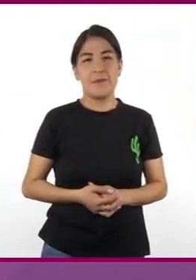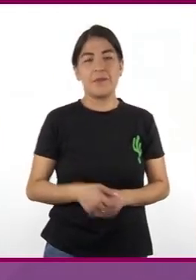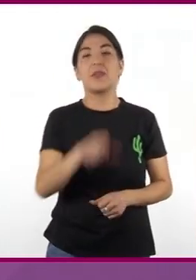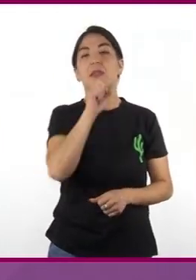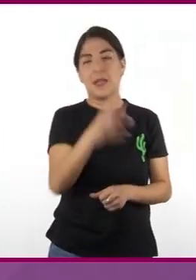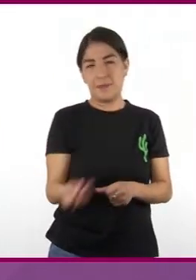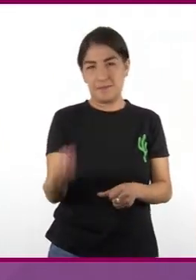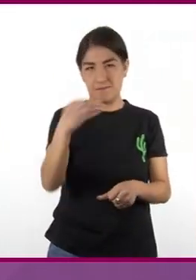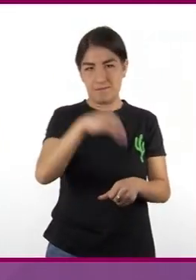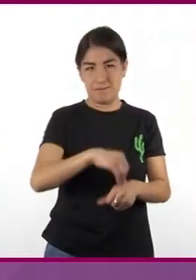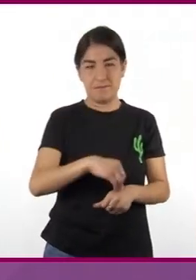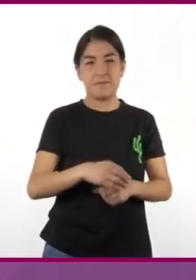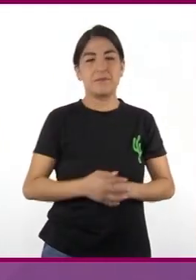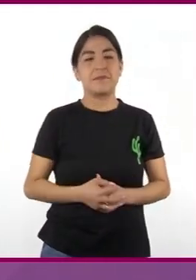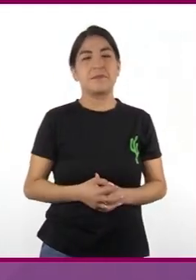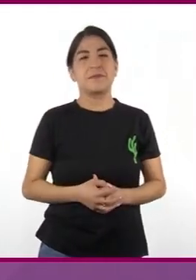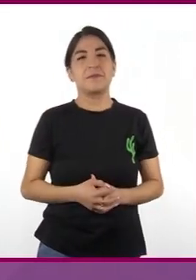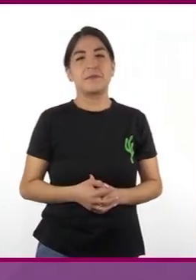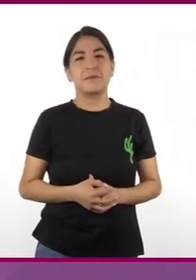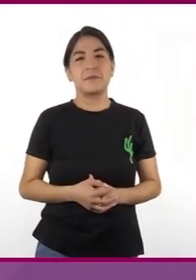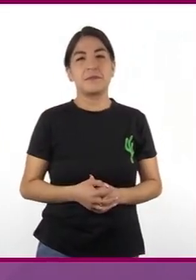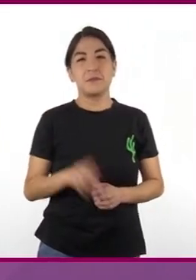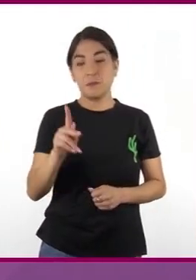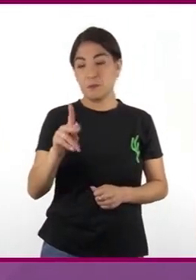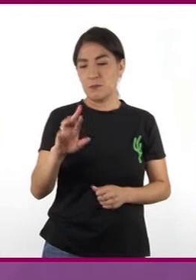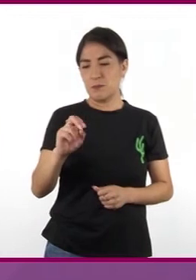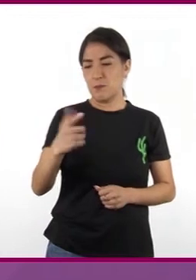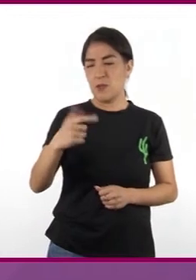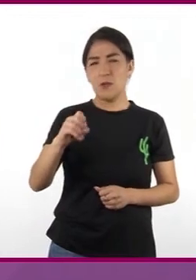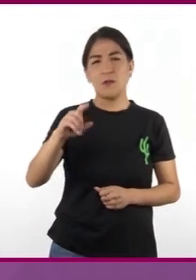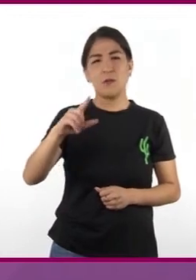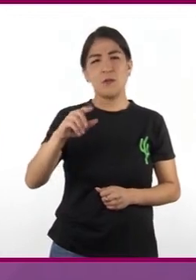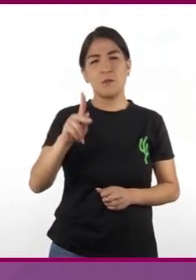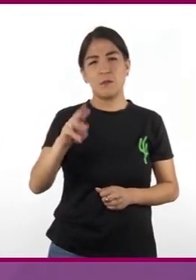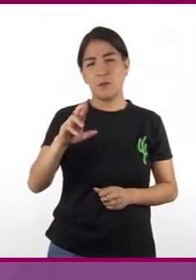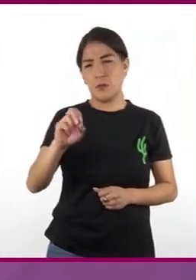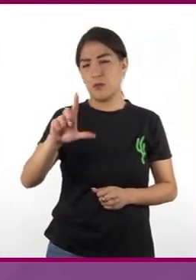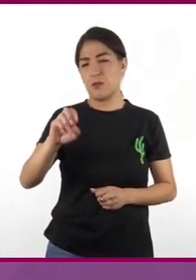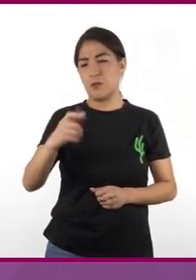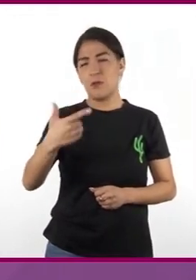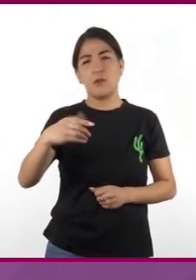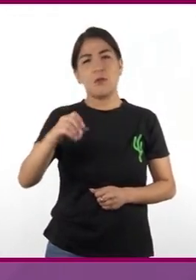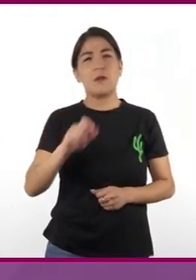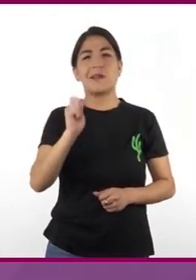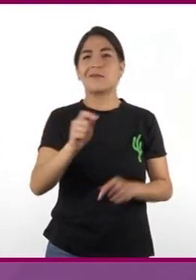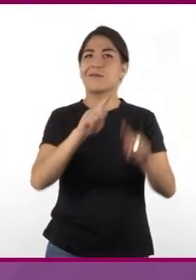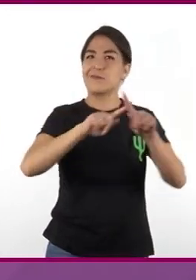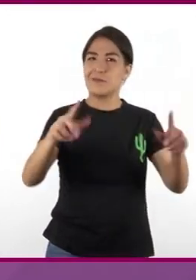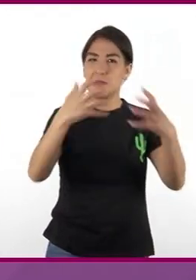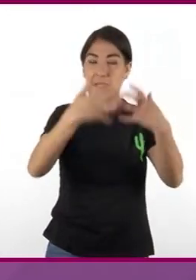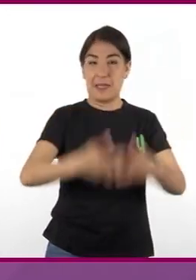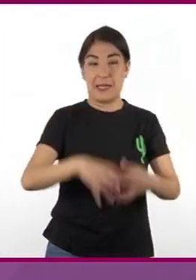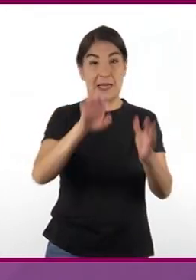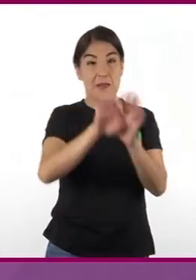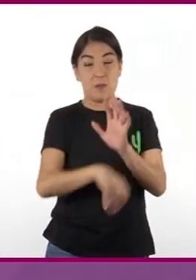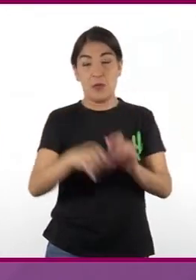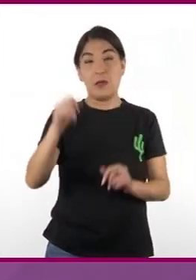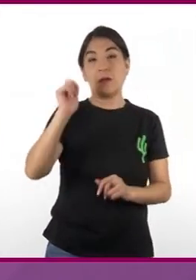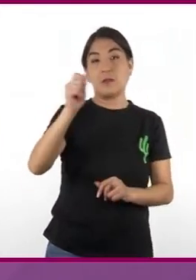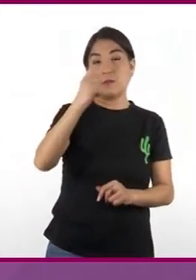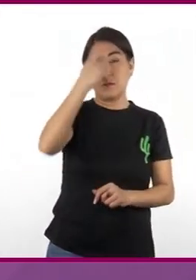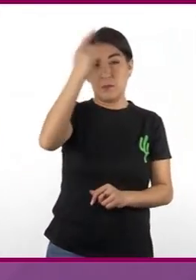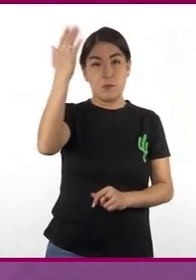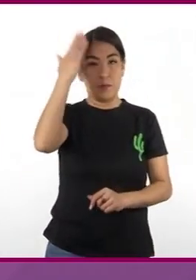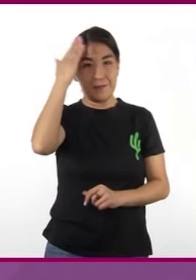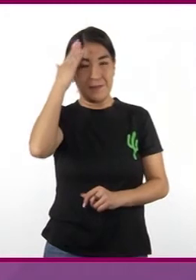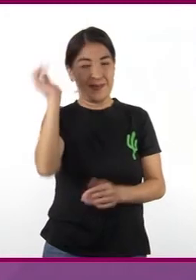Añadamos ahora que los prólogos cumplen una función diferente si el autor o la autora están muertos o si están